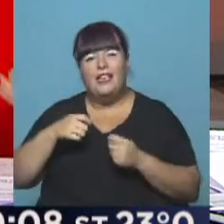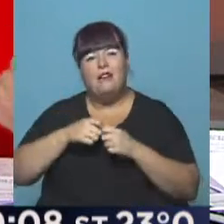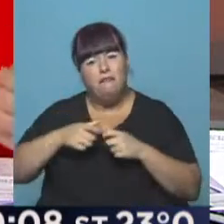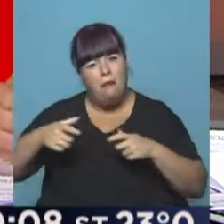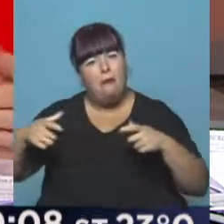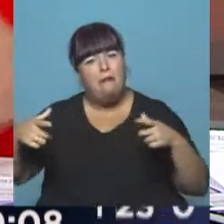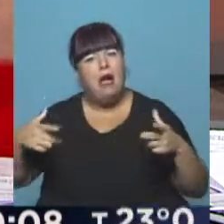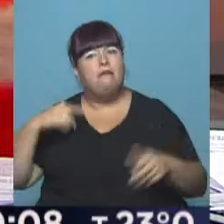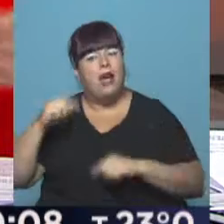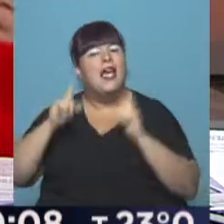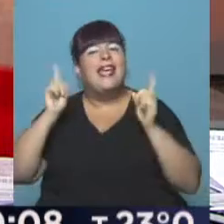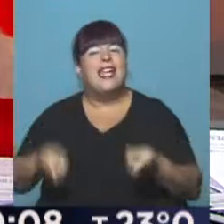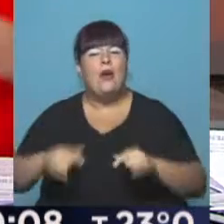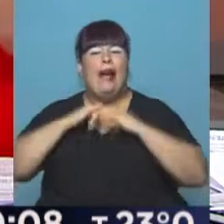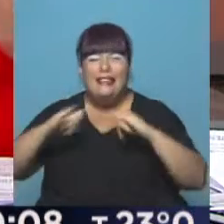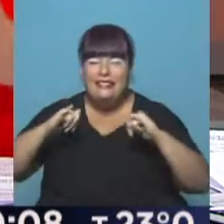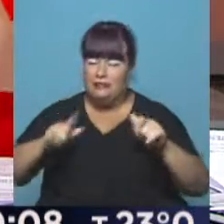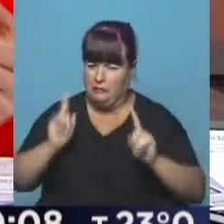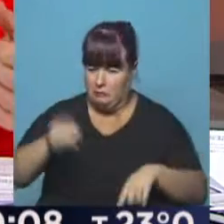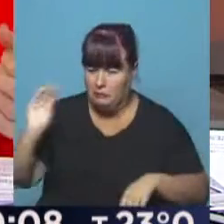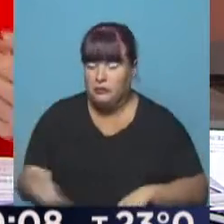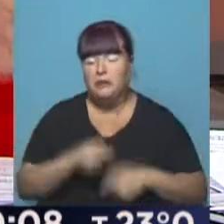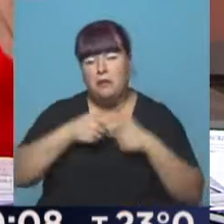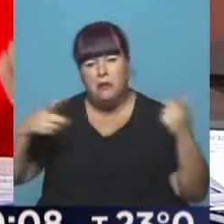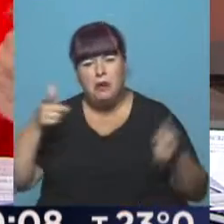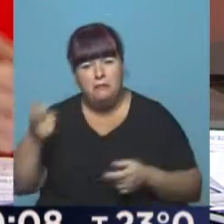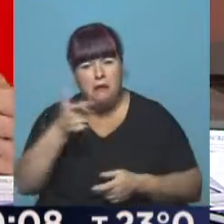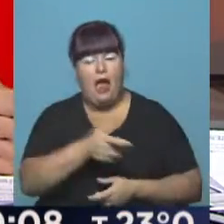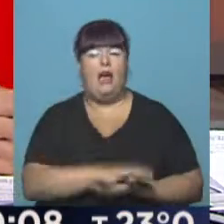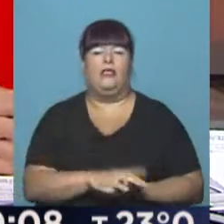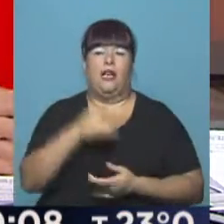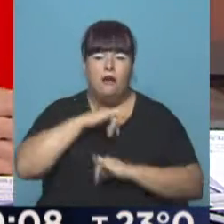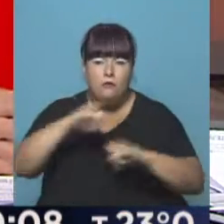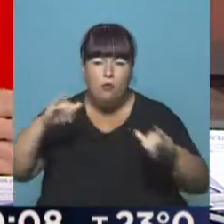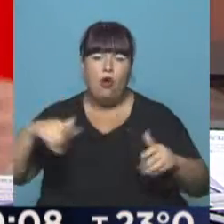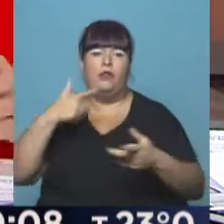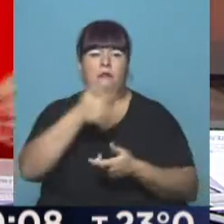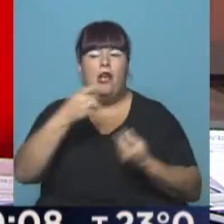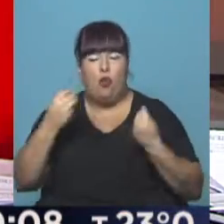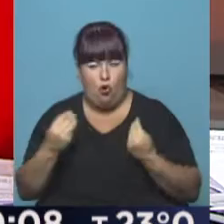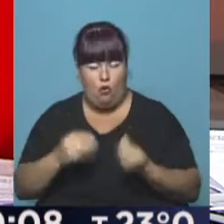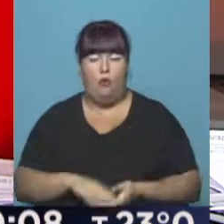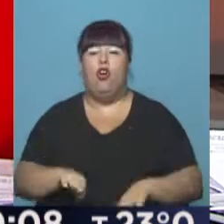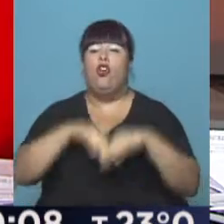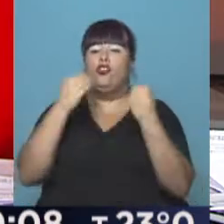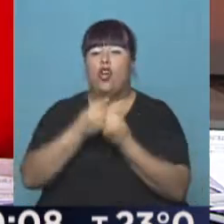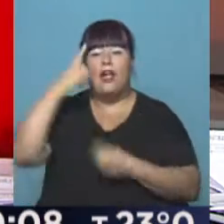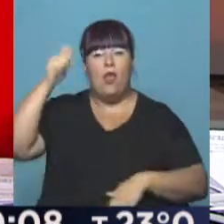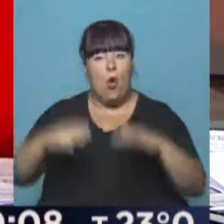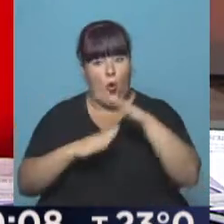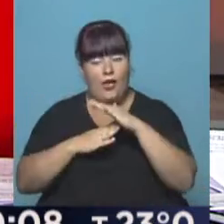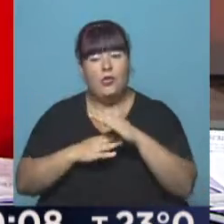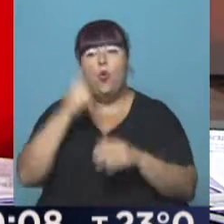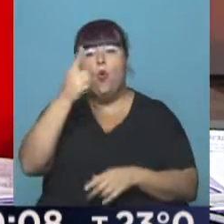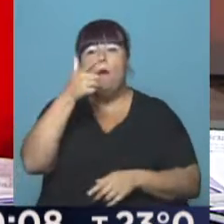aún aumenta pese a la cantidad de campañas de difusión que tienen los casos que se vienen produciendo según las cifras de la corte suprema hay